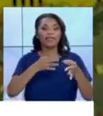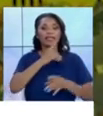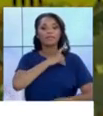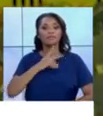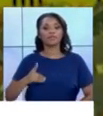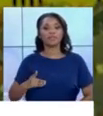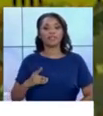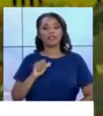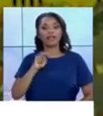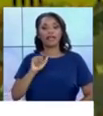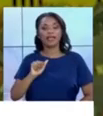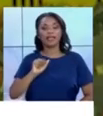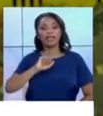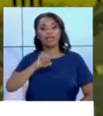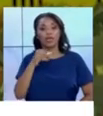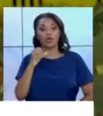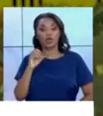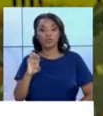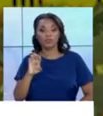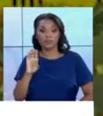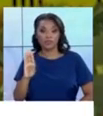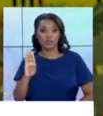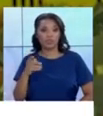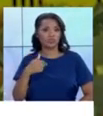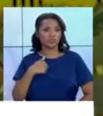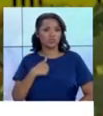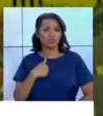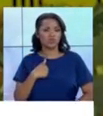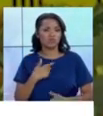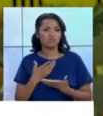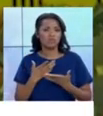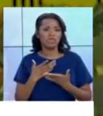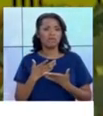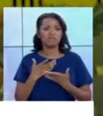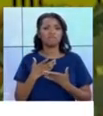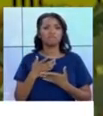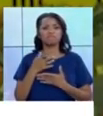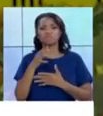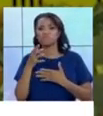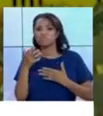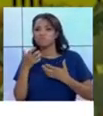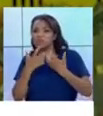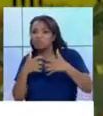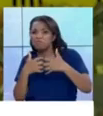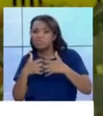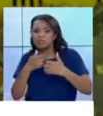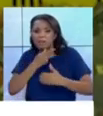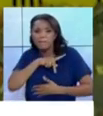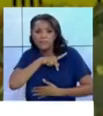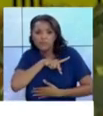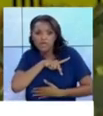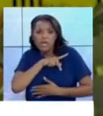alcalde Blandón que yo no tengo ninguna conexión con ningún importador así que est tranquilos yo sí